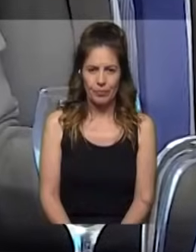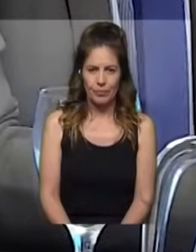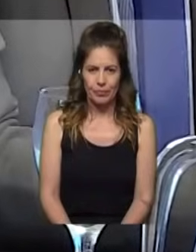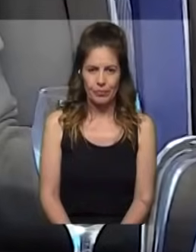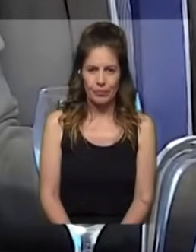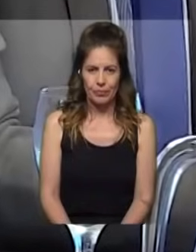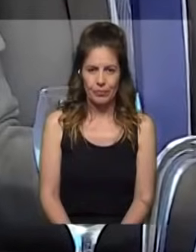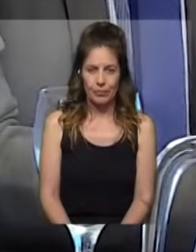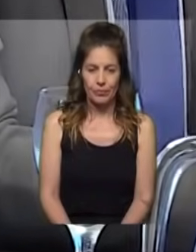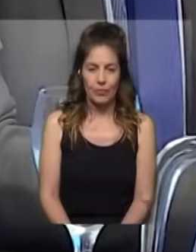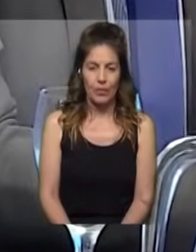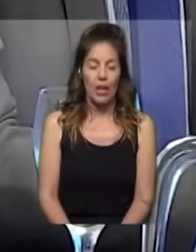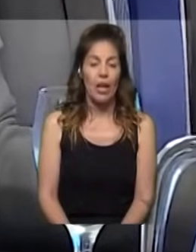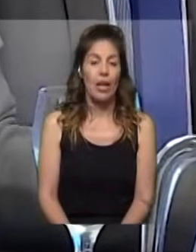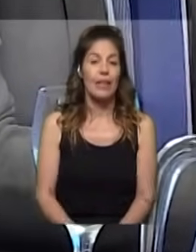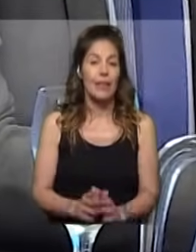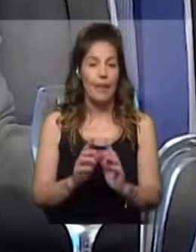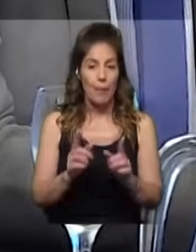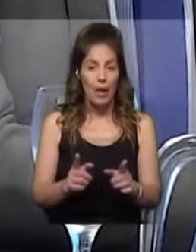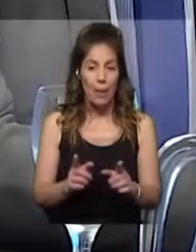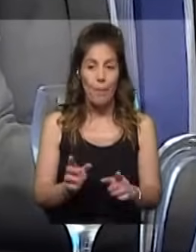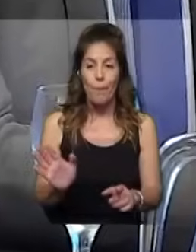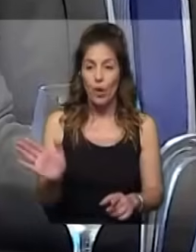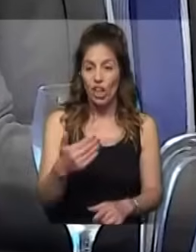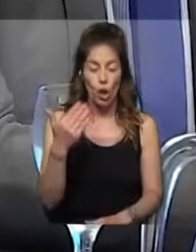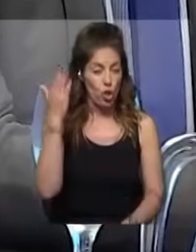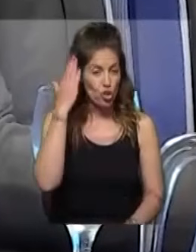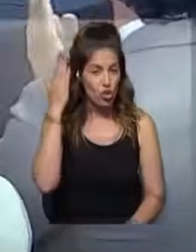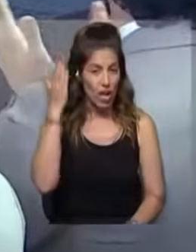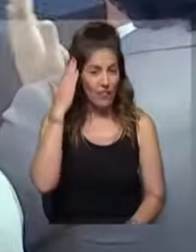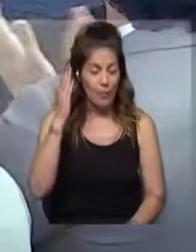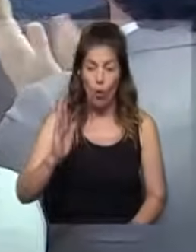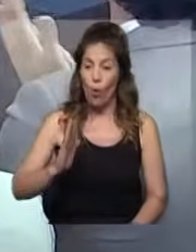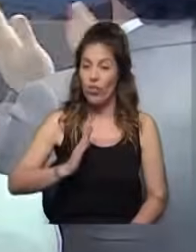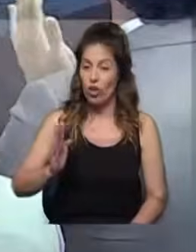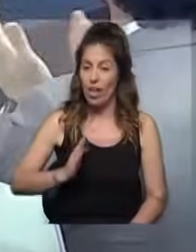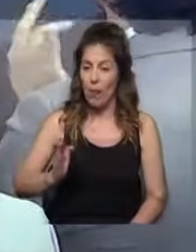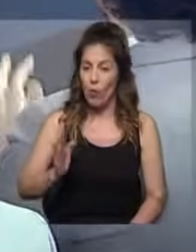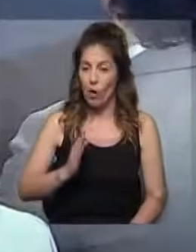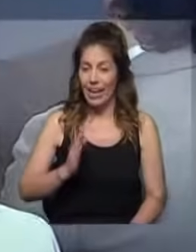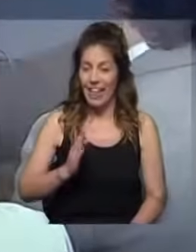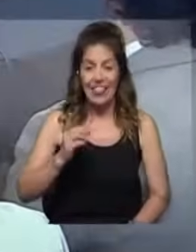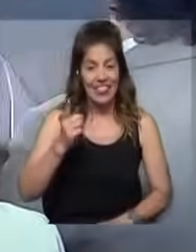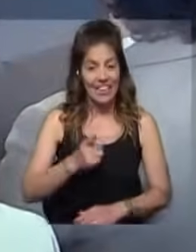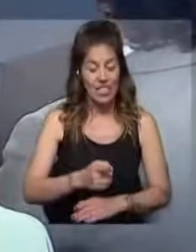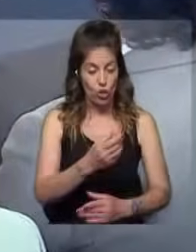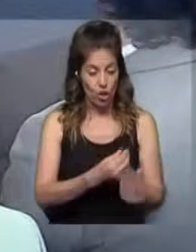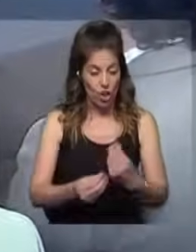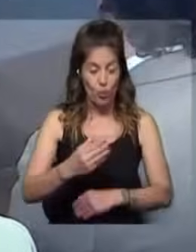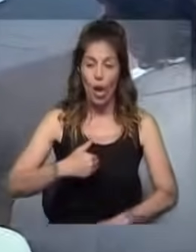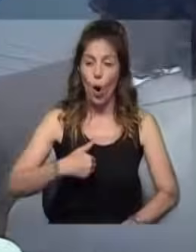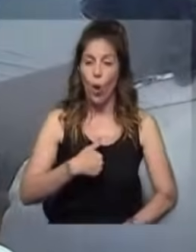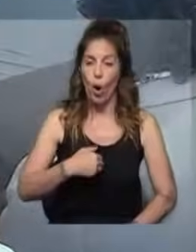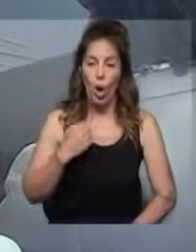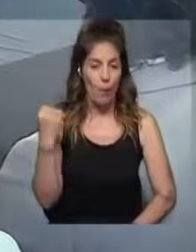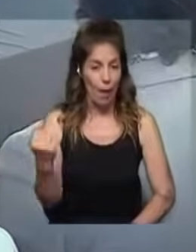y como no puede ser de otra manera porque todas sabemos aquí que cuando las mujeres tomamos la decisión de asumir un rol más protagónico en